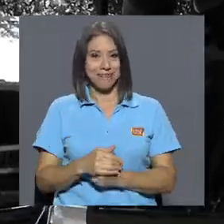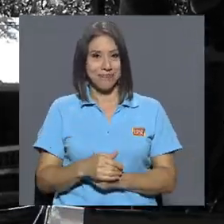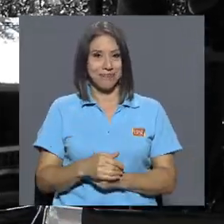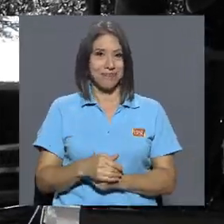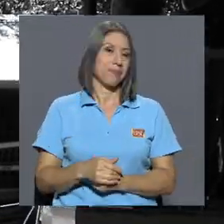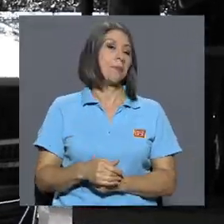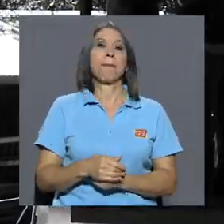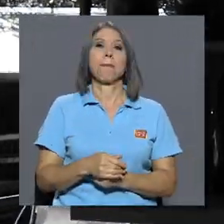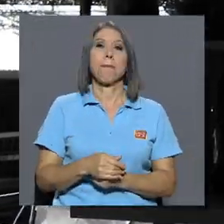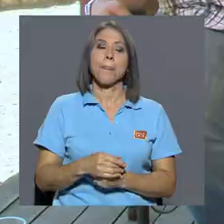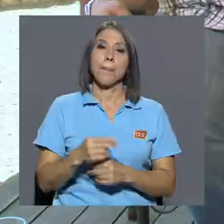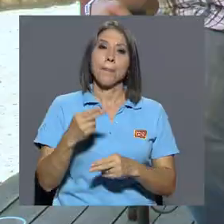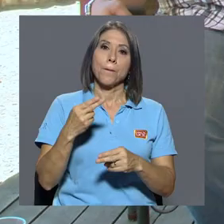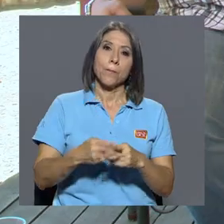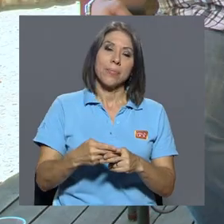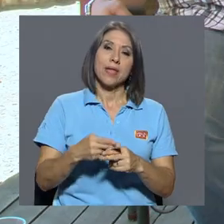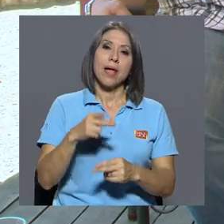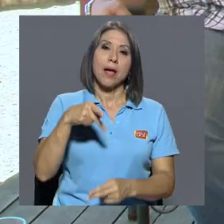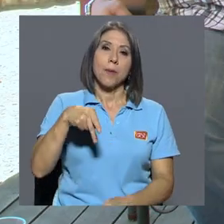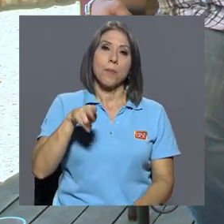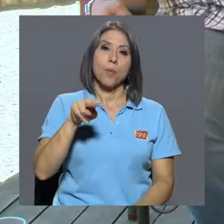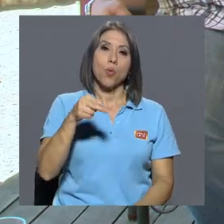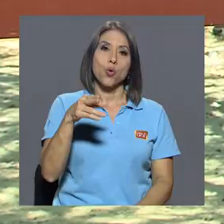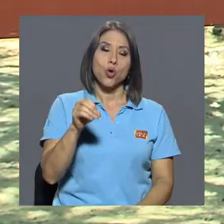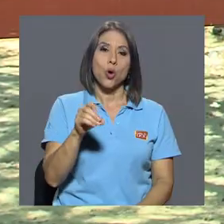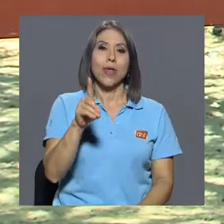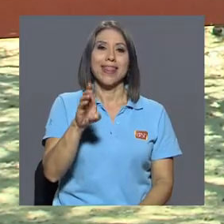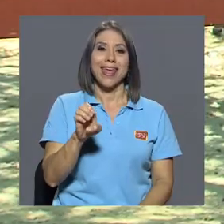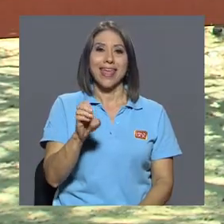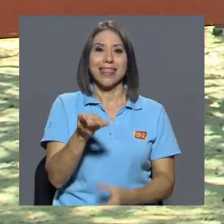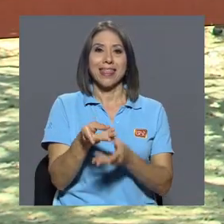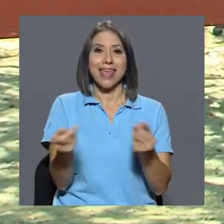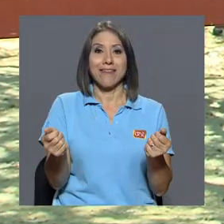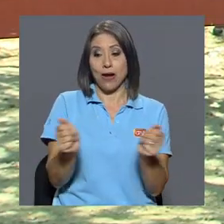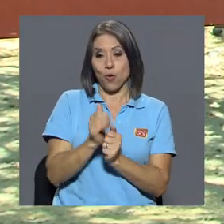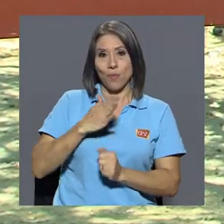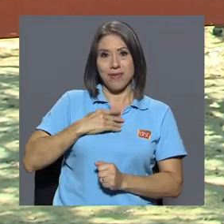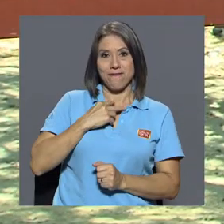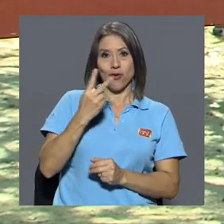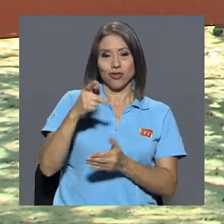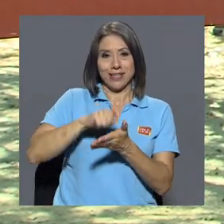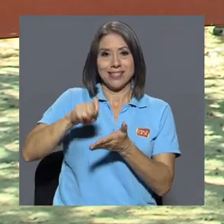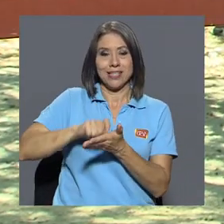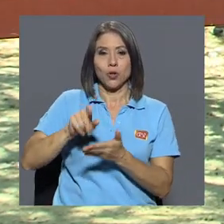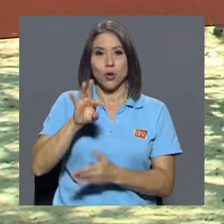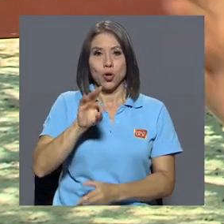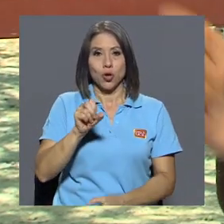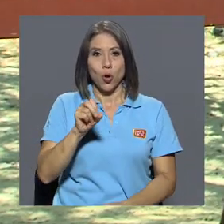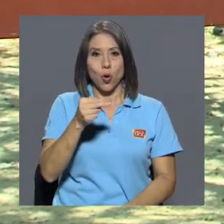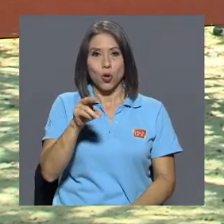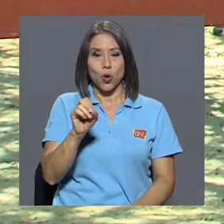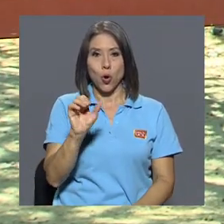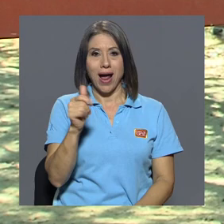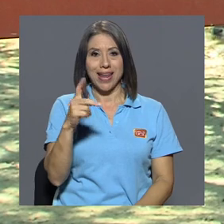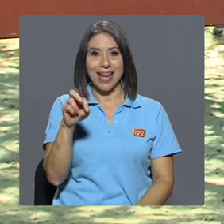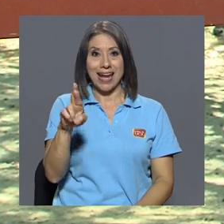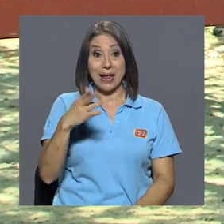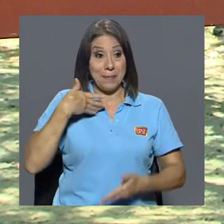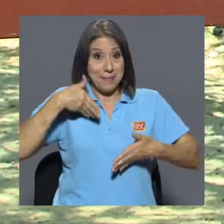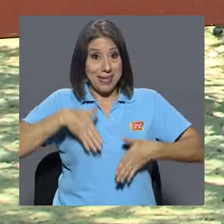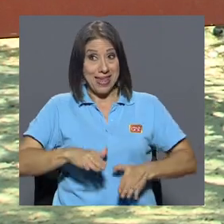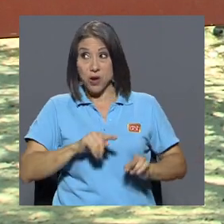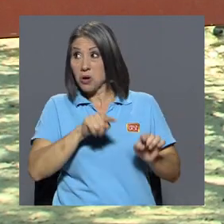Un puño de tierra, con mi voz, de Antonio Aguilar. E incluso mi hijo, que está por aquí, él